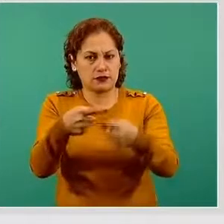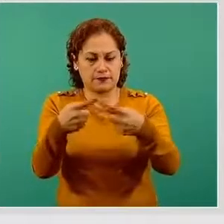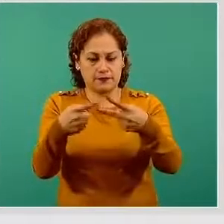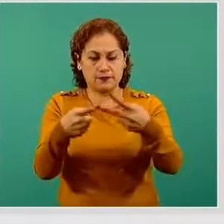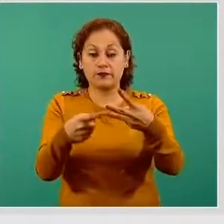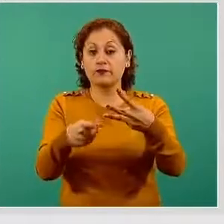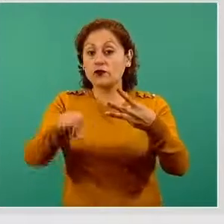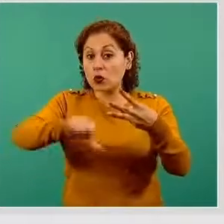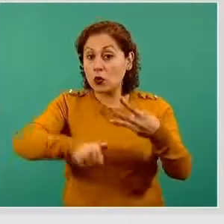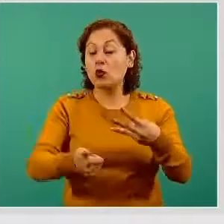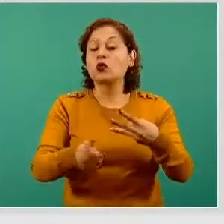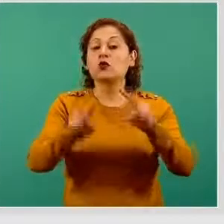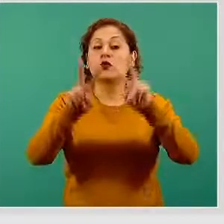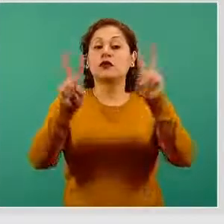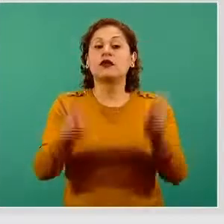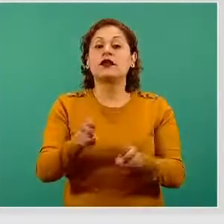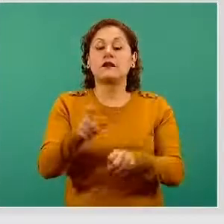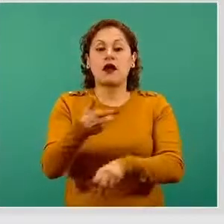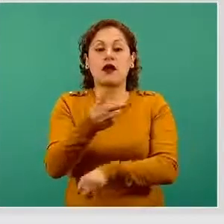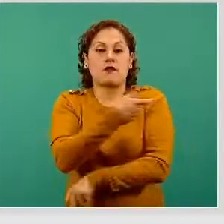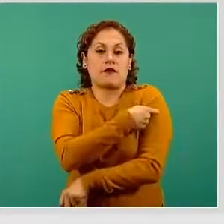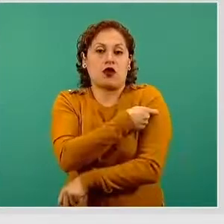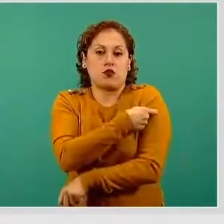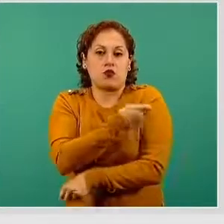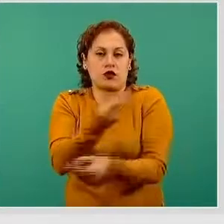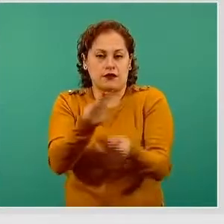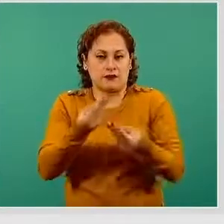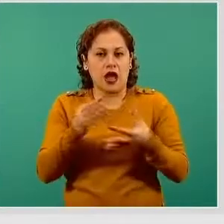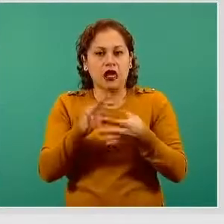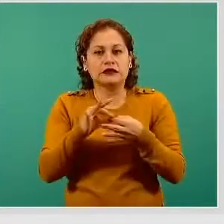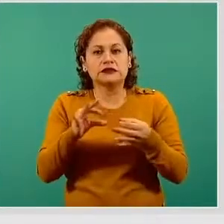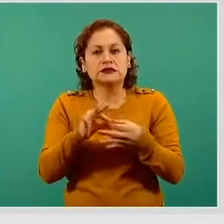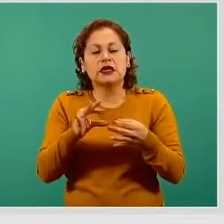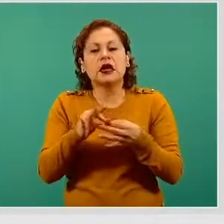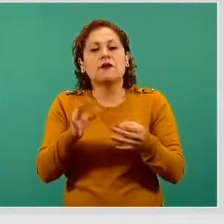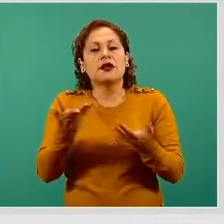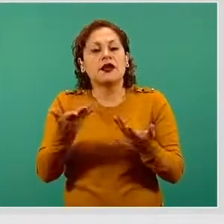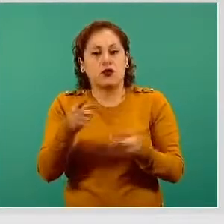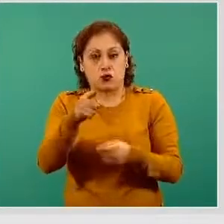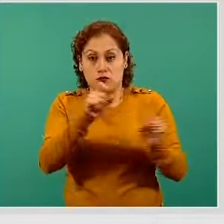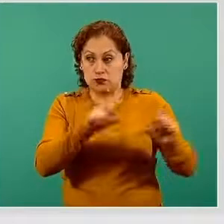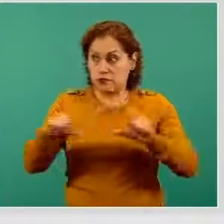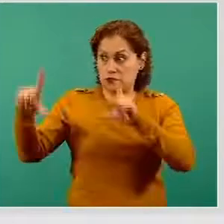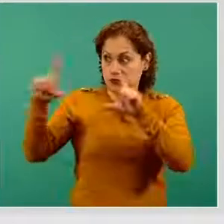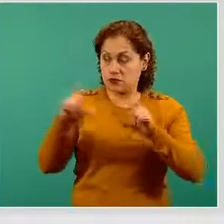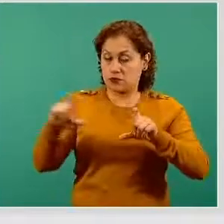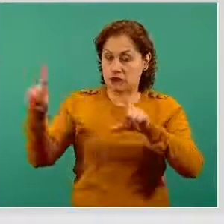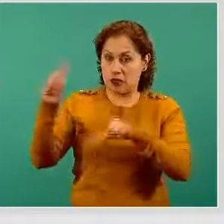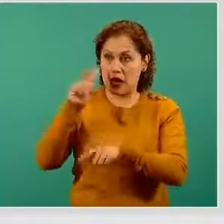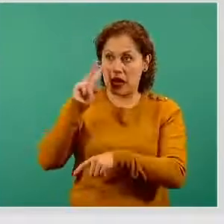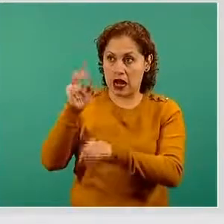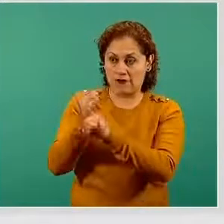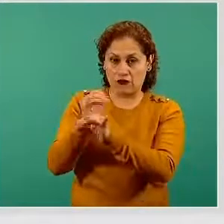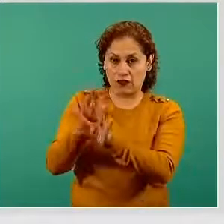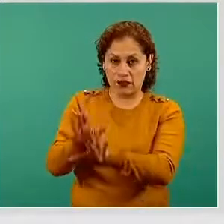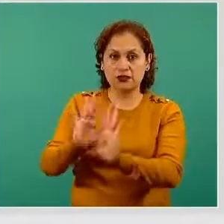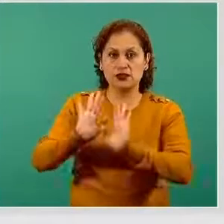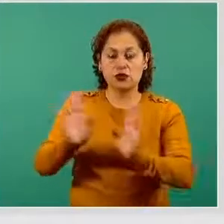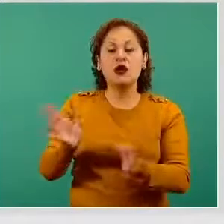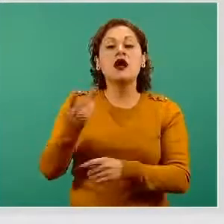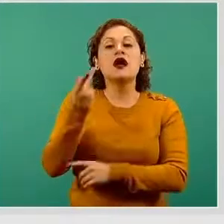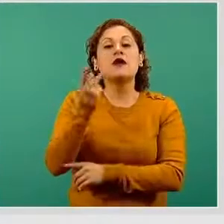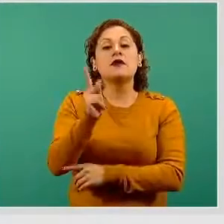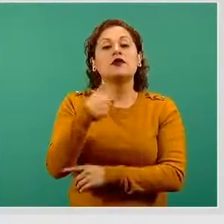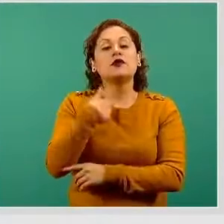doctor, y nos ayudan también a desglosar en los datos que nos presentan la cantidad de vacunas